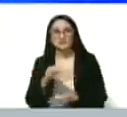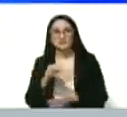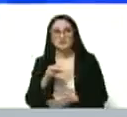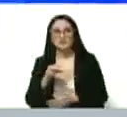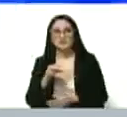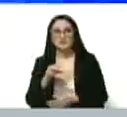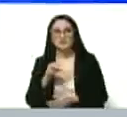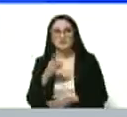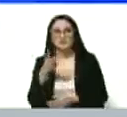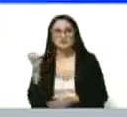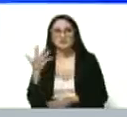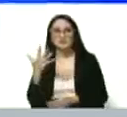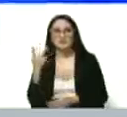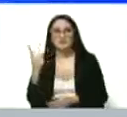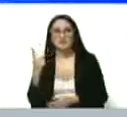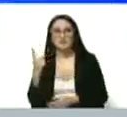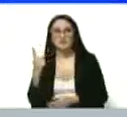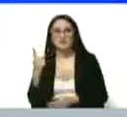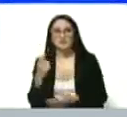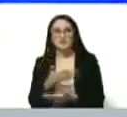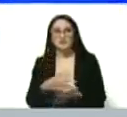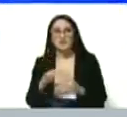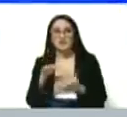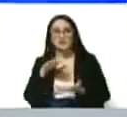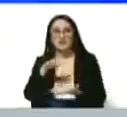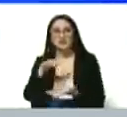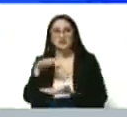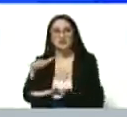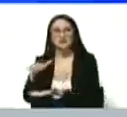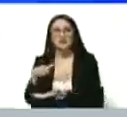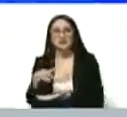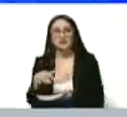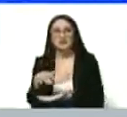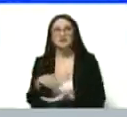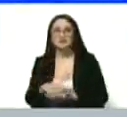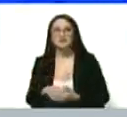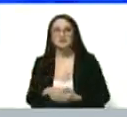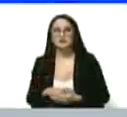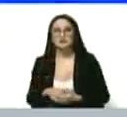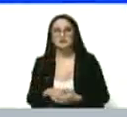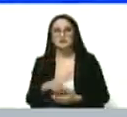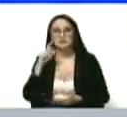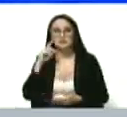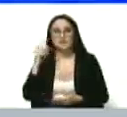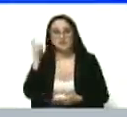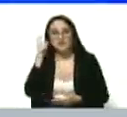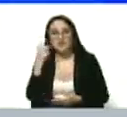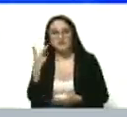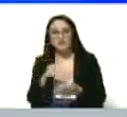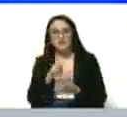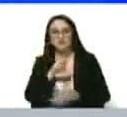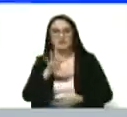hasta 351 millones de barriles equivalentes por día en